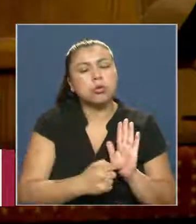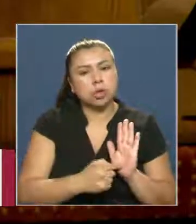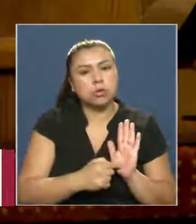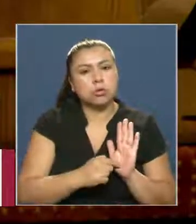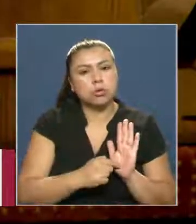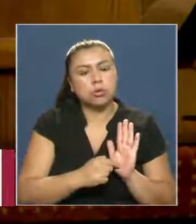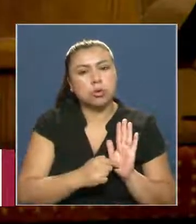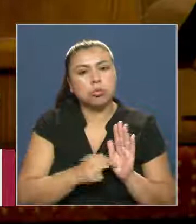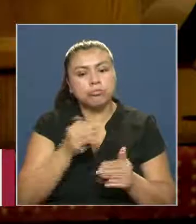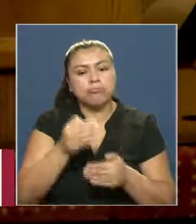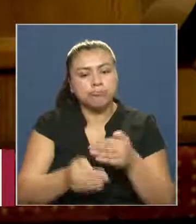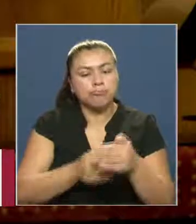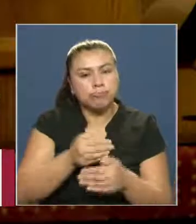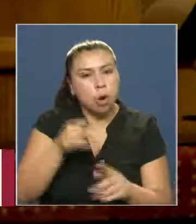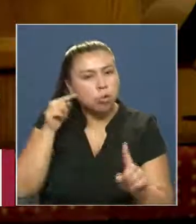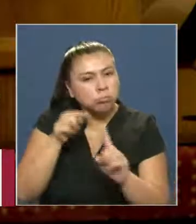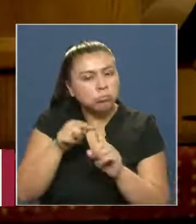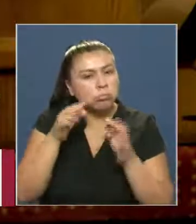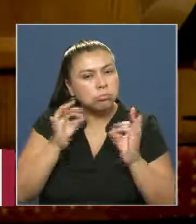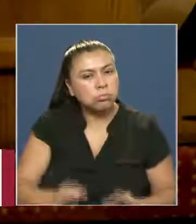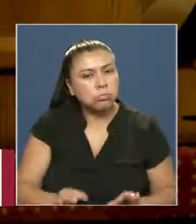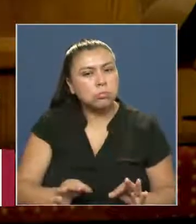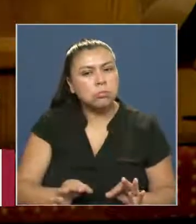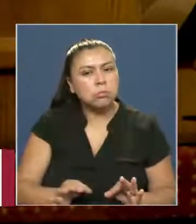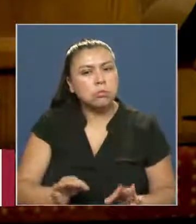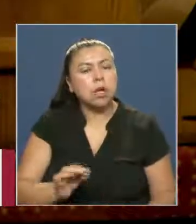correcto. Siempre uno quisiera que esta iniciativa sea